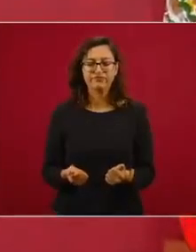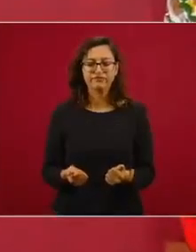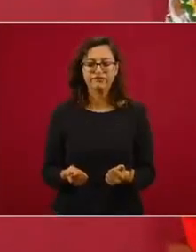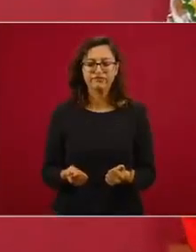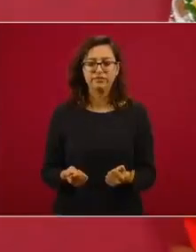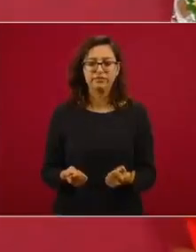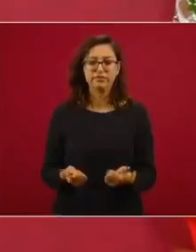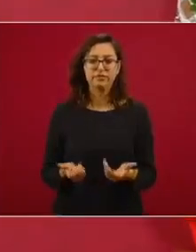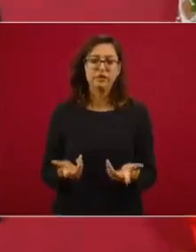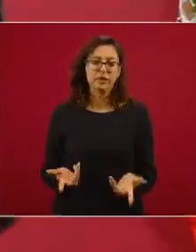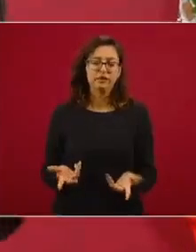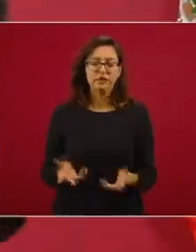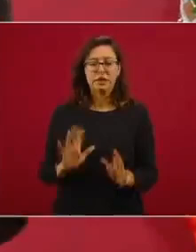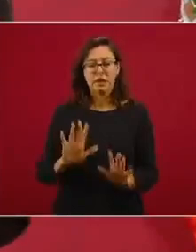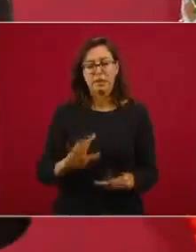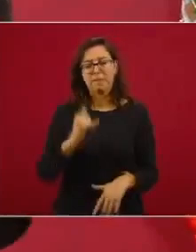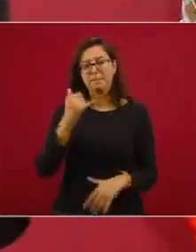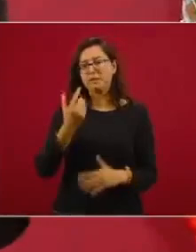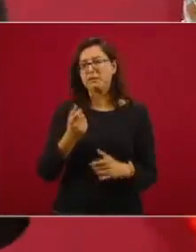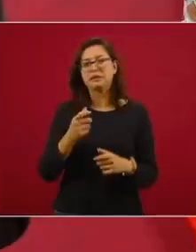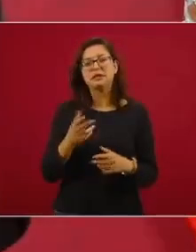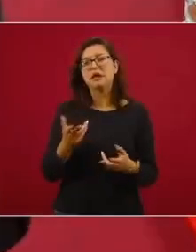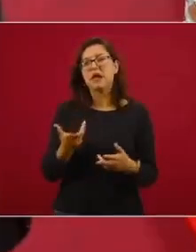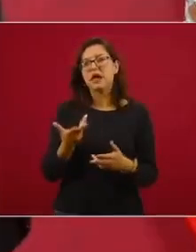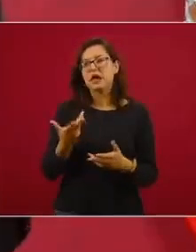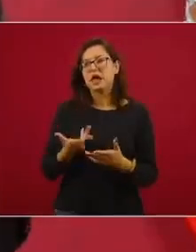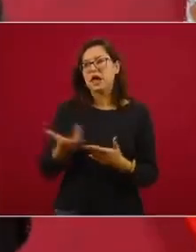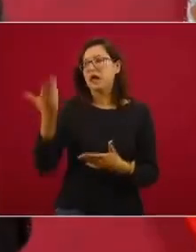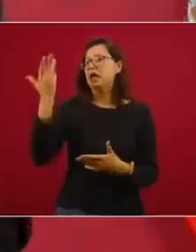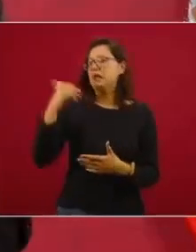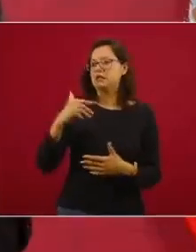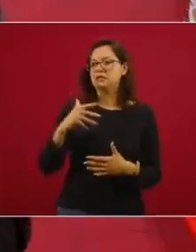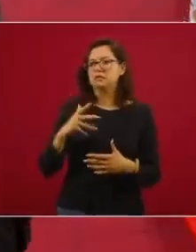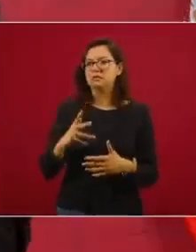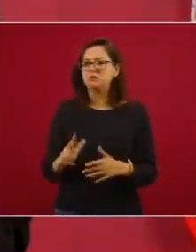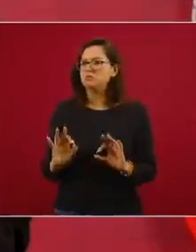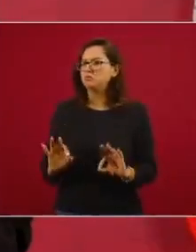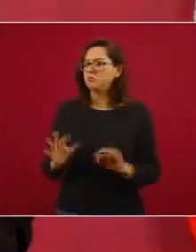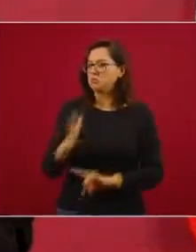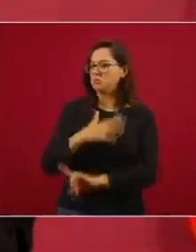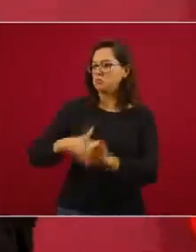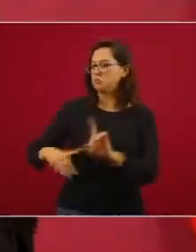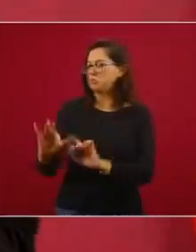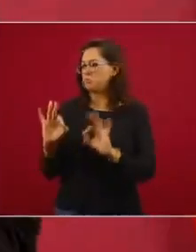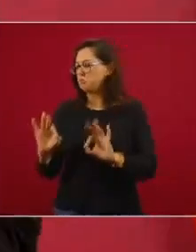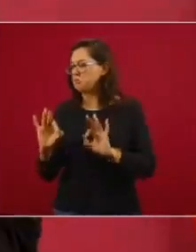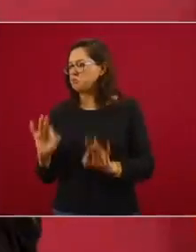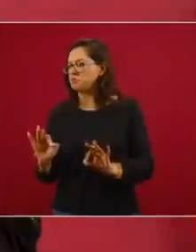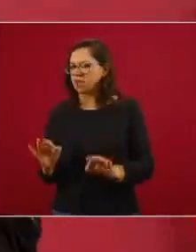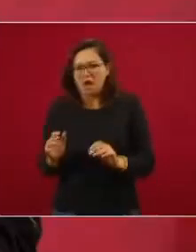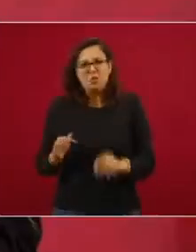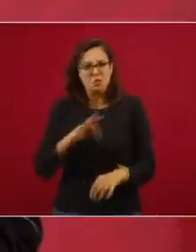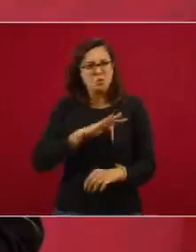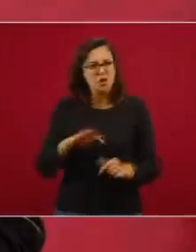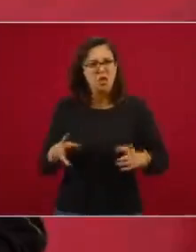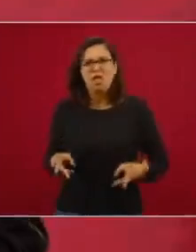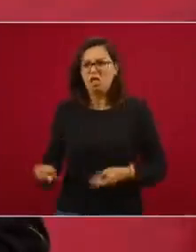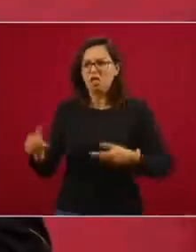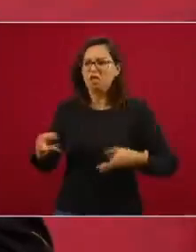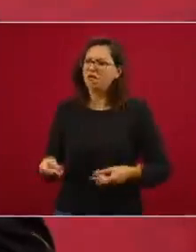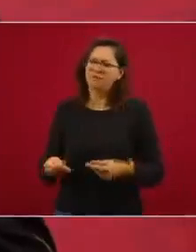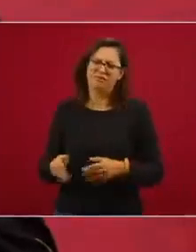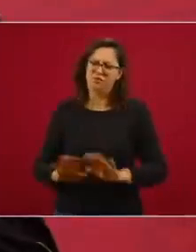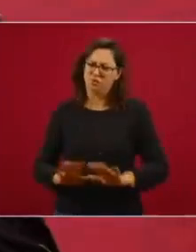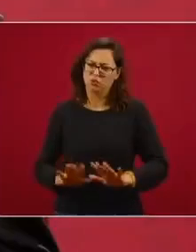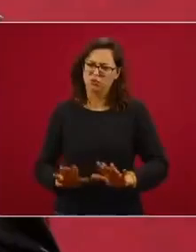de bonanza se justifica que haya derroche, mucho menos